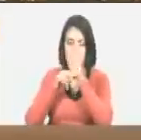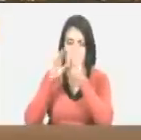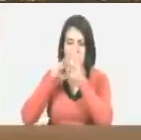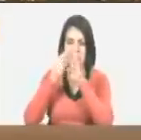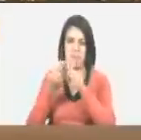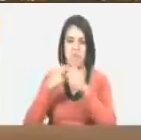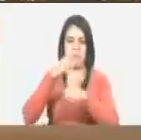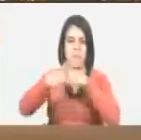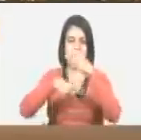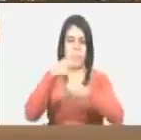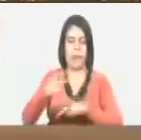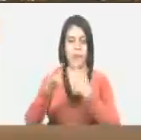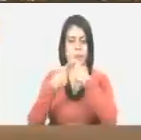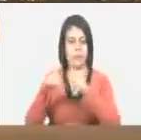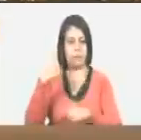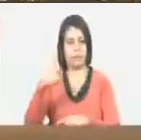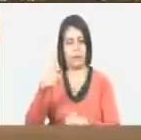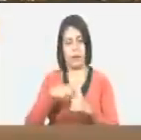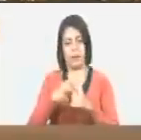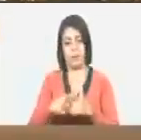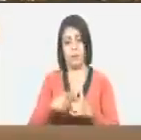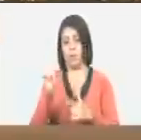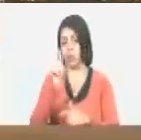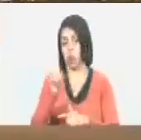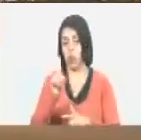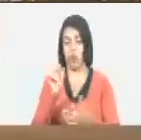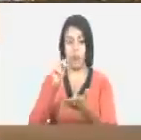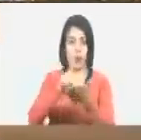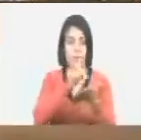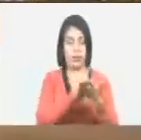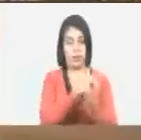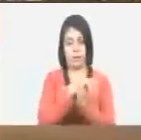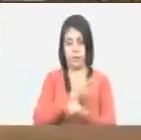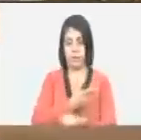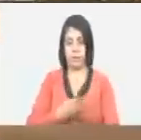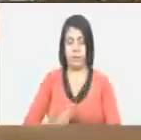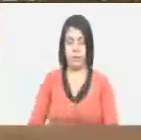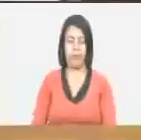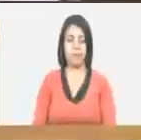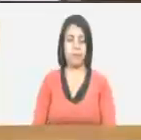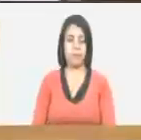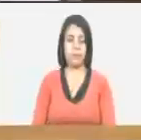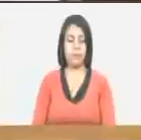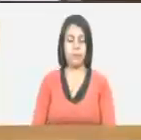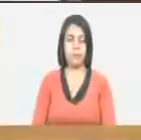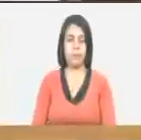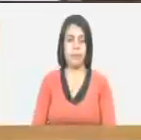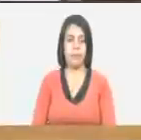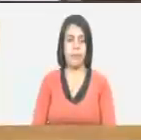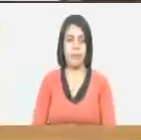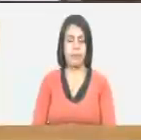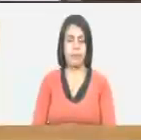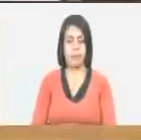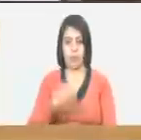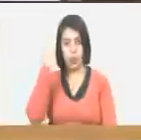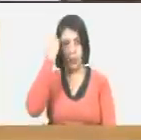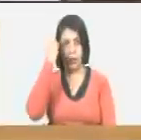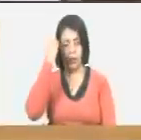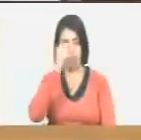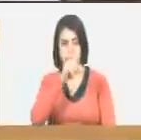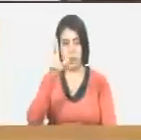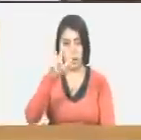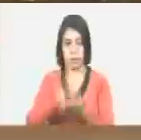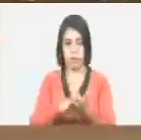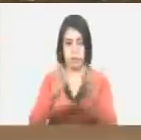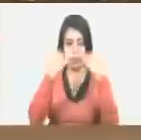del debido proceso y demás derechos de quienes no comparezcan. Es todo, señor presidente. En consideración, aprobado el